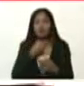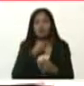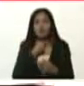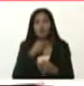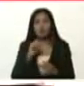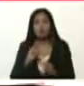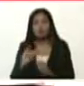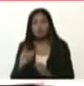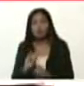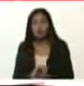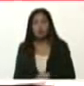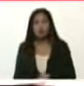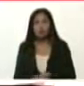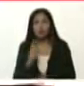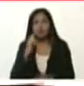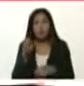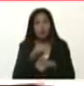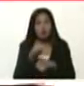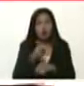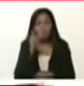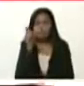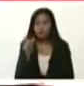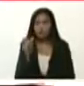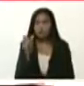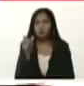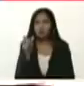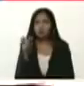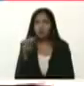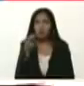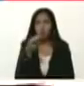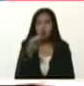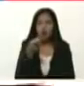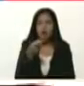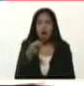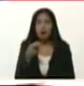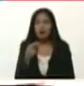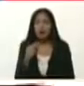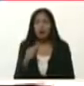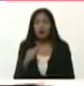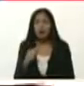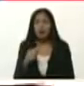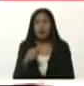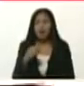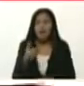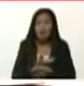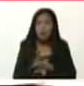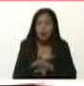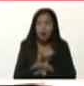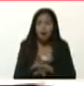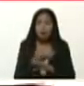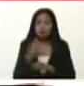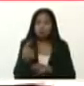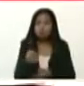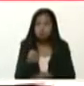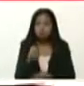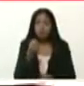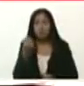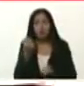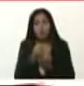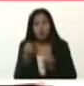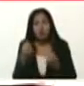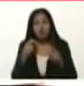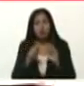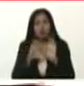parroquia. Vamos a buscar ese cura, vamos a buscar al pastor evangélico, vamos a tenderle la mano y vamos a